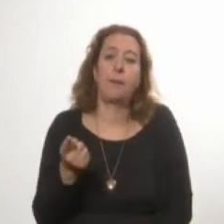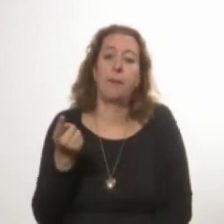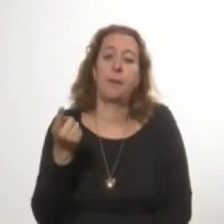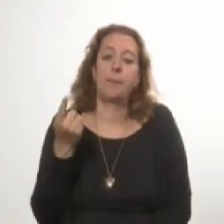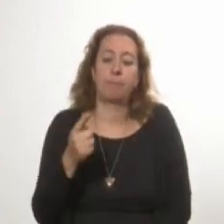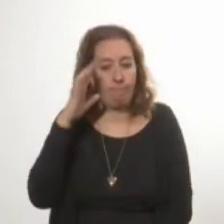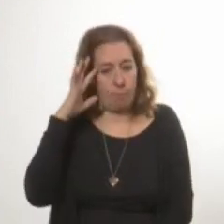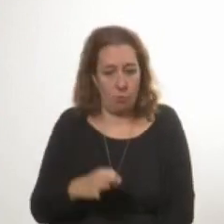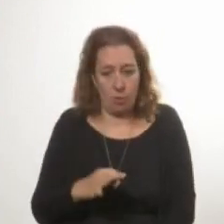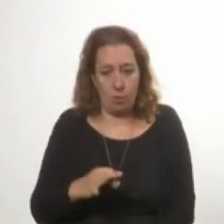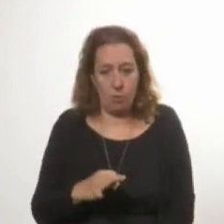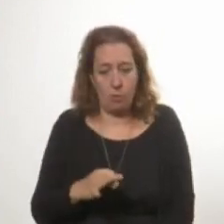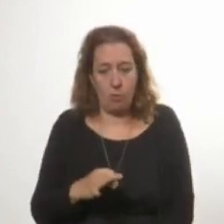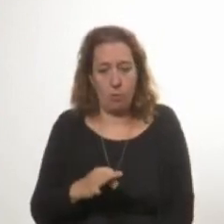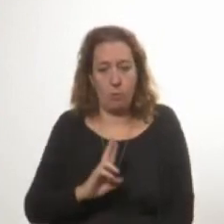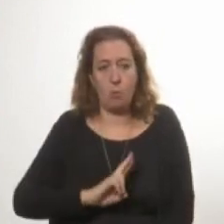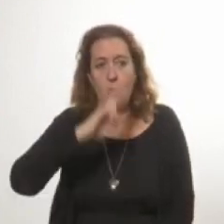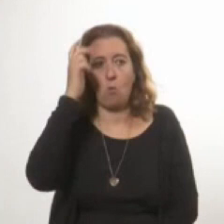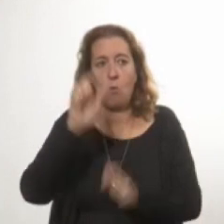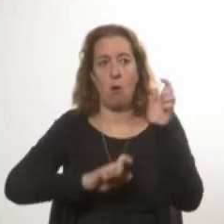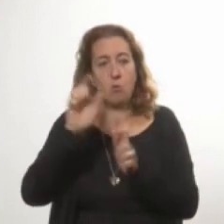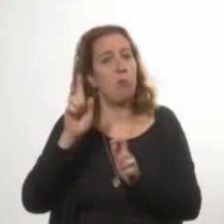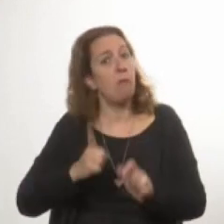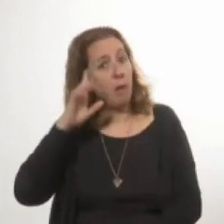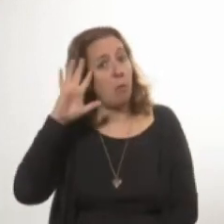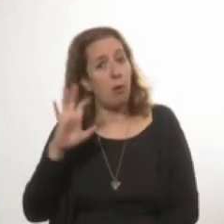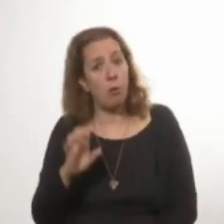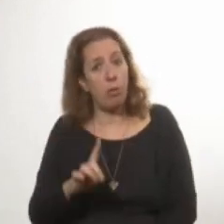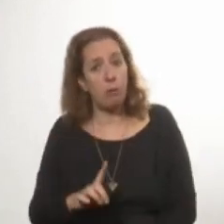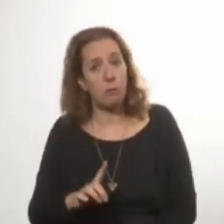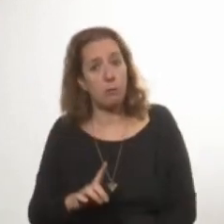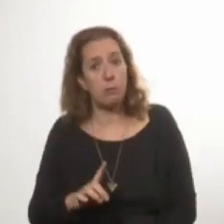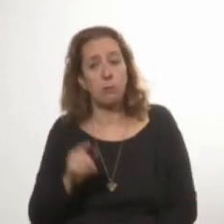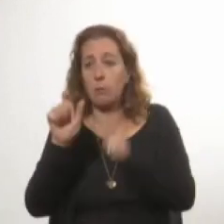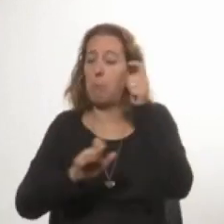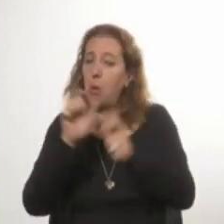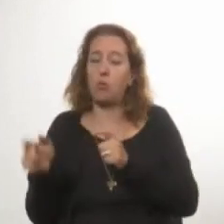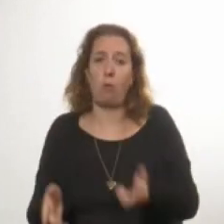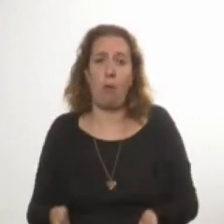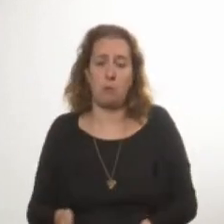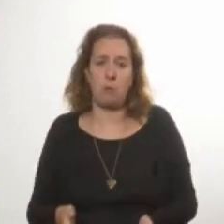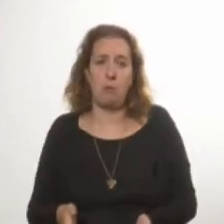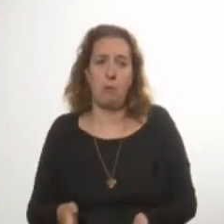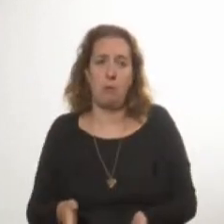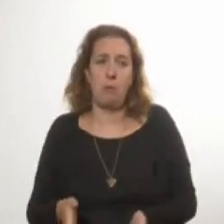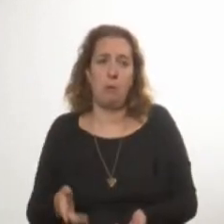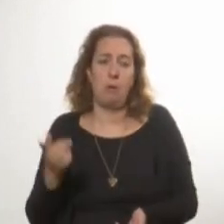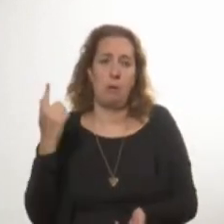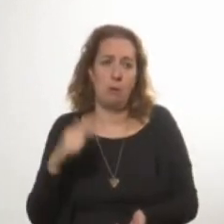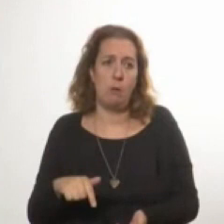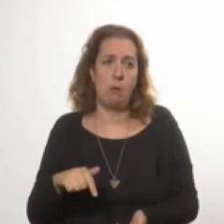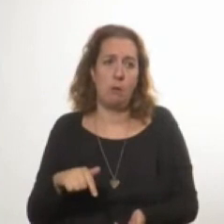que yo creo que los uruguayos tendríamos que recordar a estas personas que